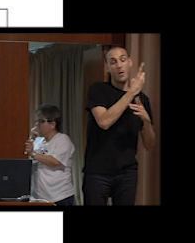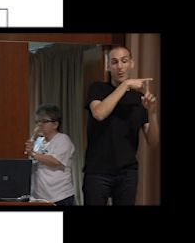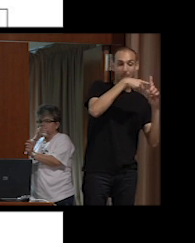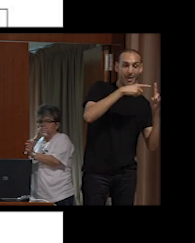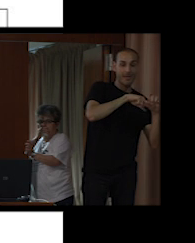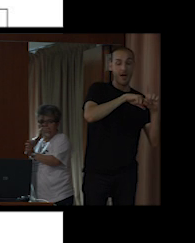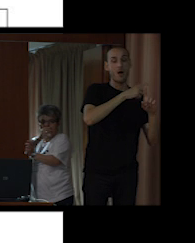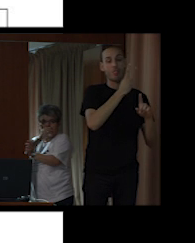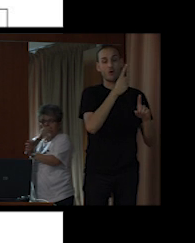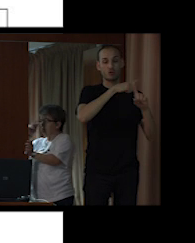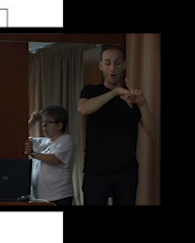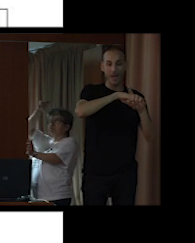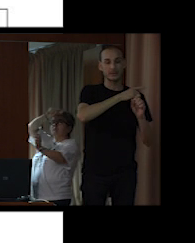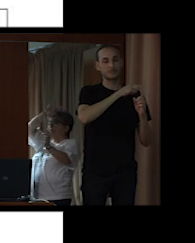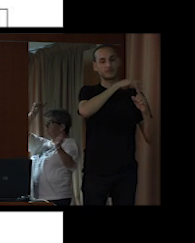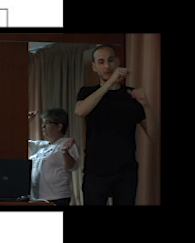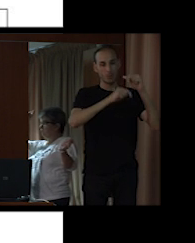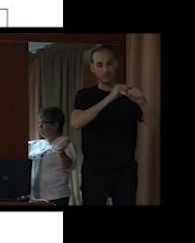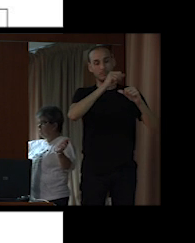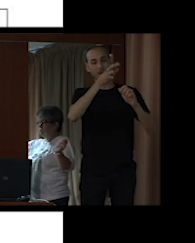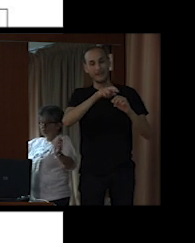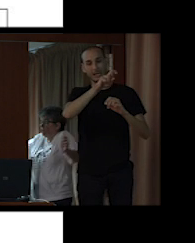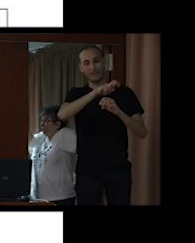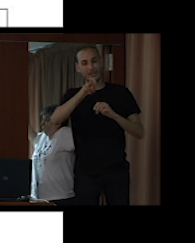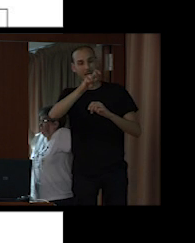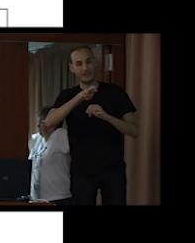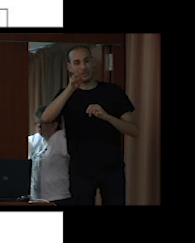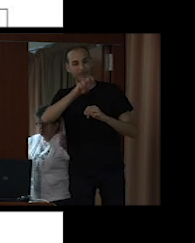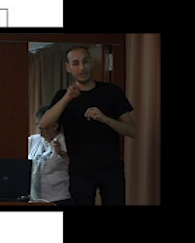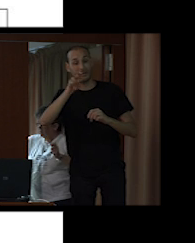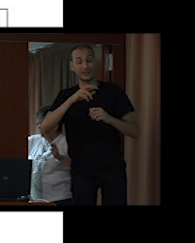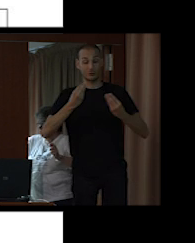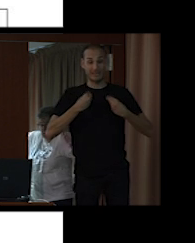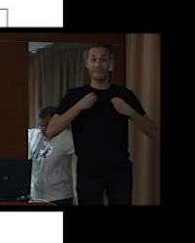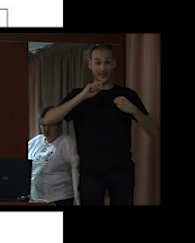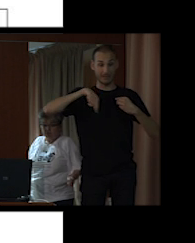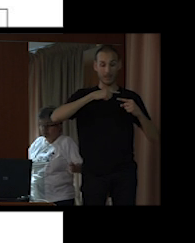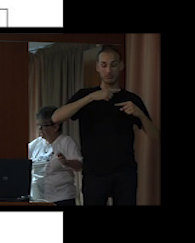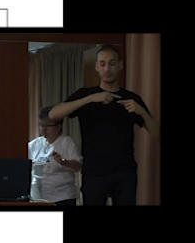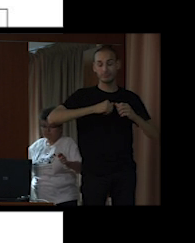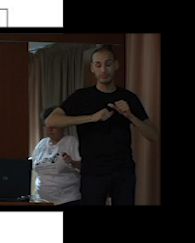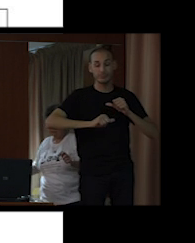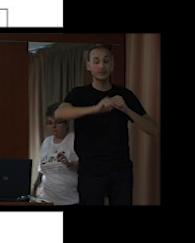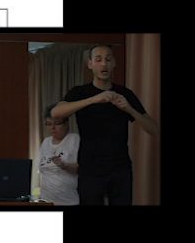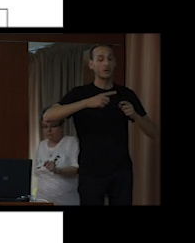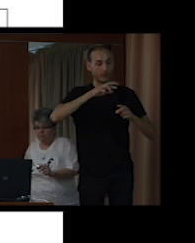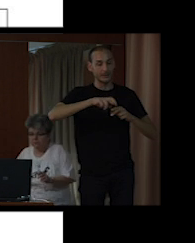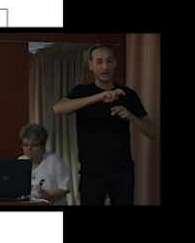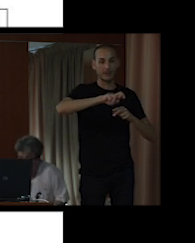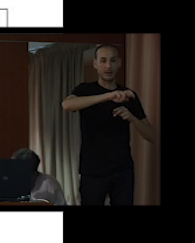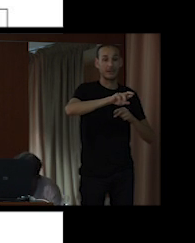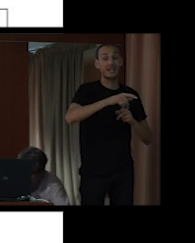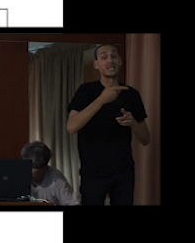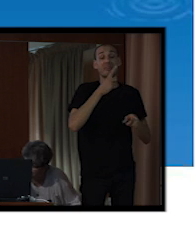sueño, que es lo que nosotros llamamos el hipnograma, va cambiando a lo largo de la noche y a lo largo de la vida. No es lo mismo en un recién nacido que duerme a lo mejor 20